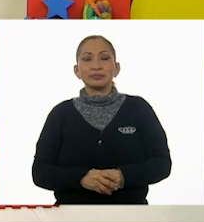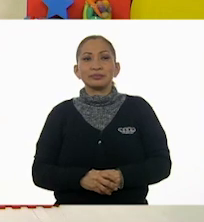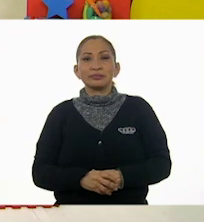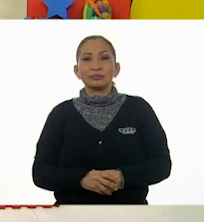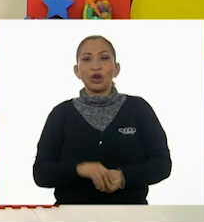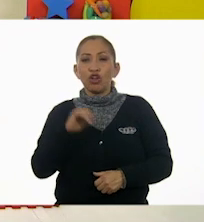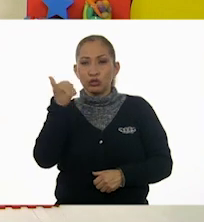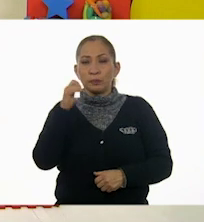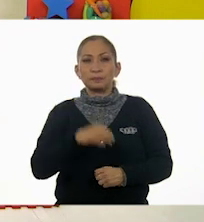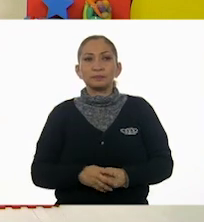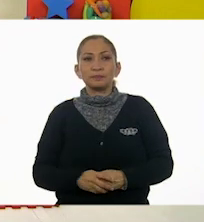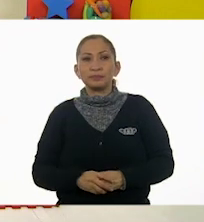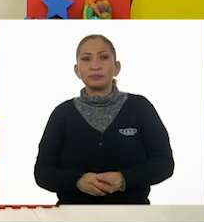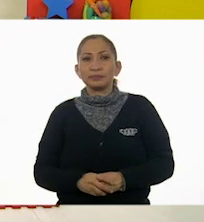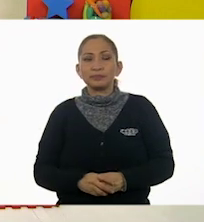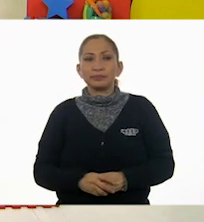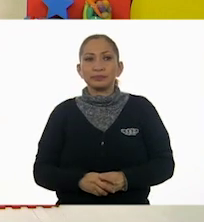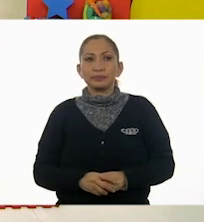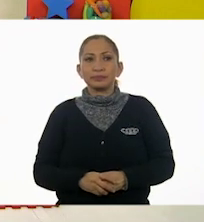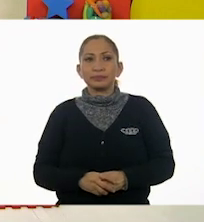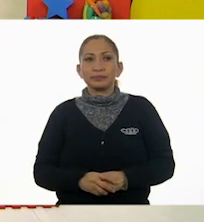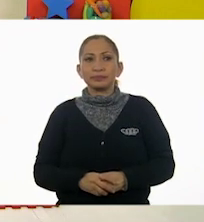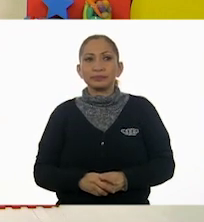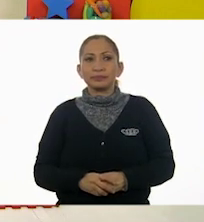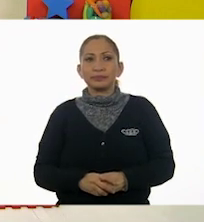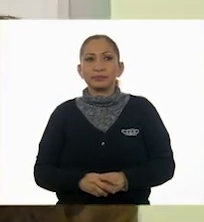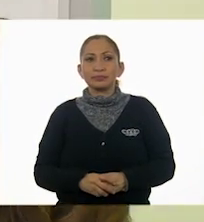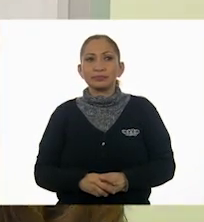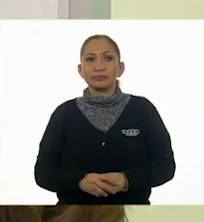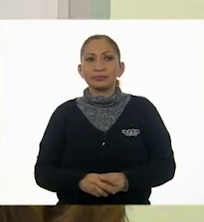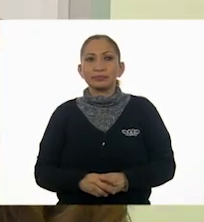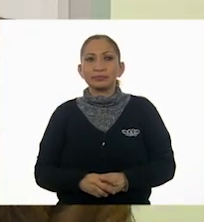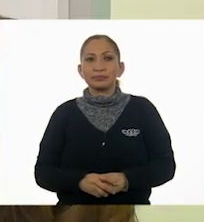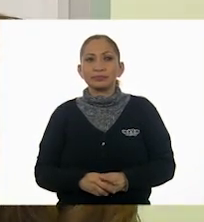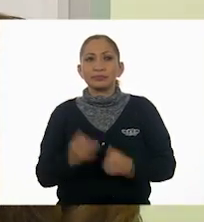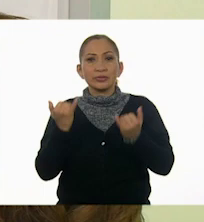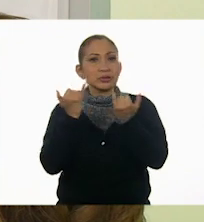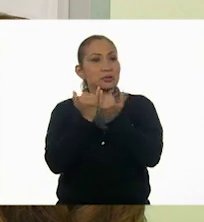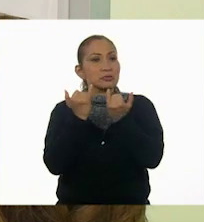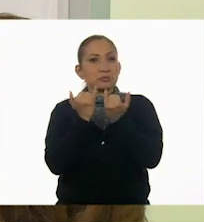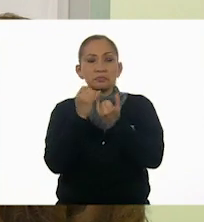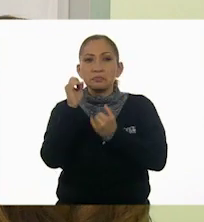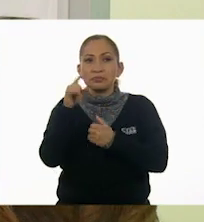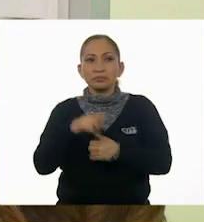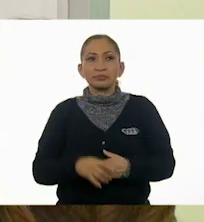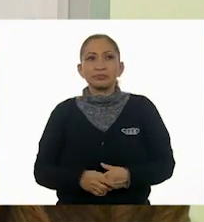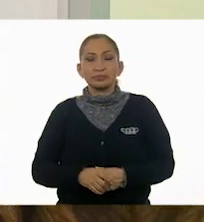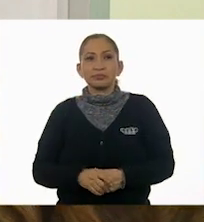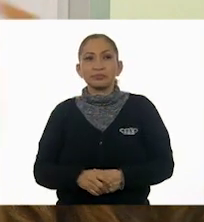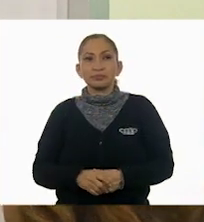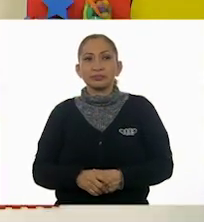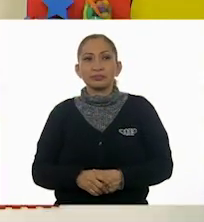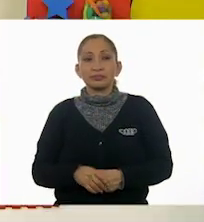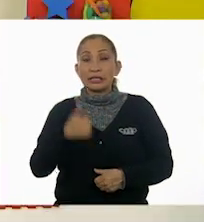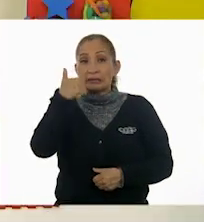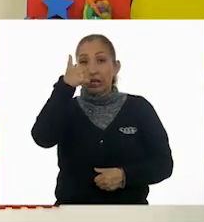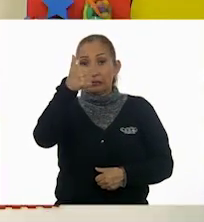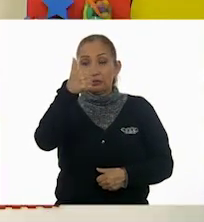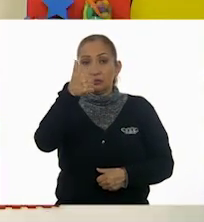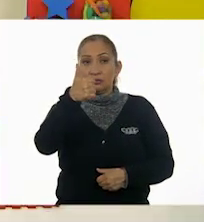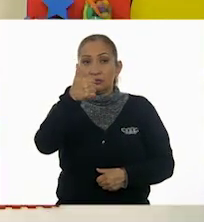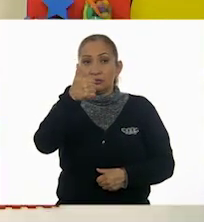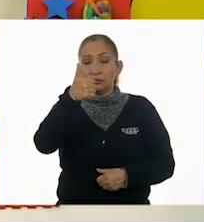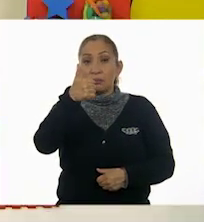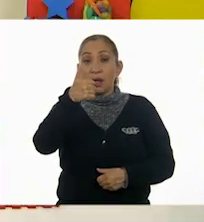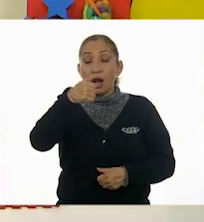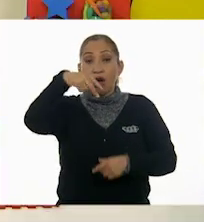¿Uno más todavía? Sí, ¿verdad? Gracias. Tienen la misma cantidad, ¿verdad? Seis. Seis, solo que el triángulo va